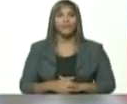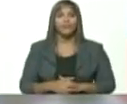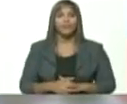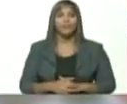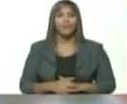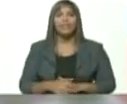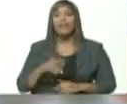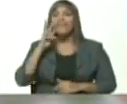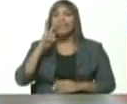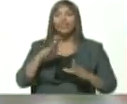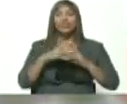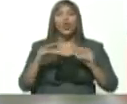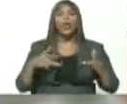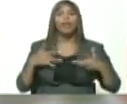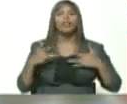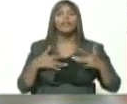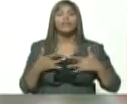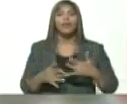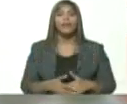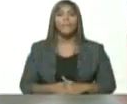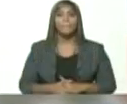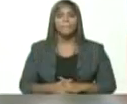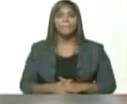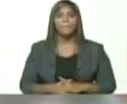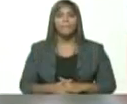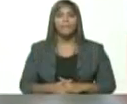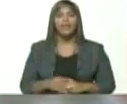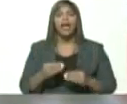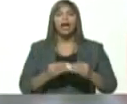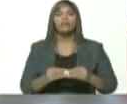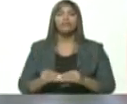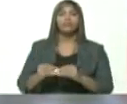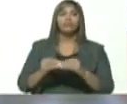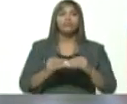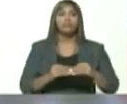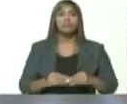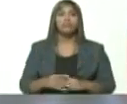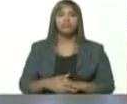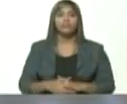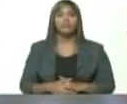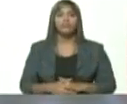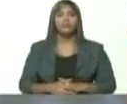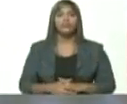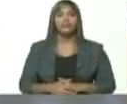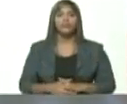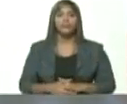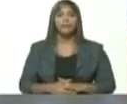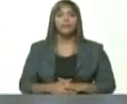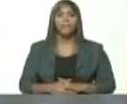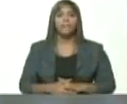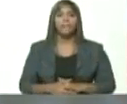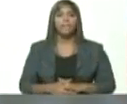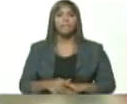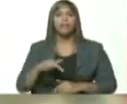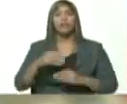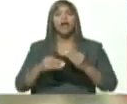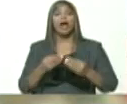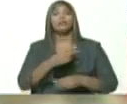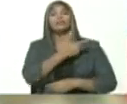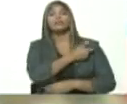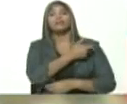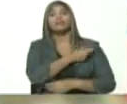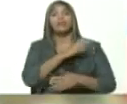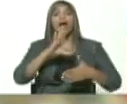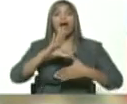se ve toda la actividad que desarrollan para que esta jornada de vacunación de las